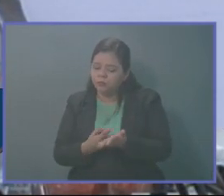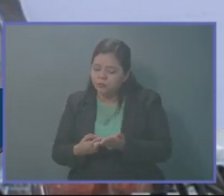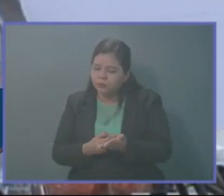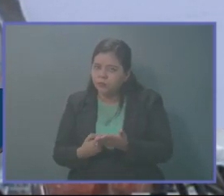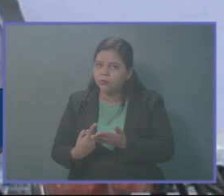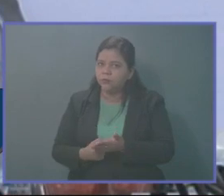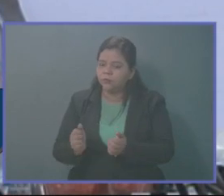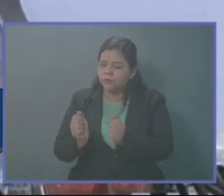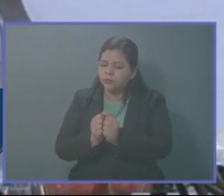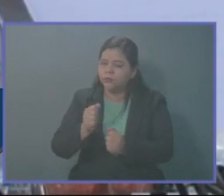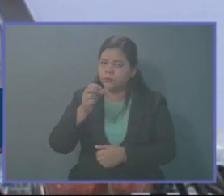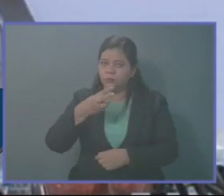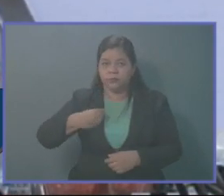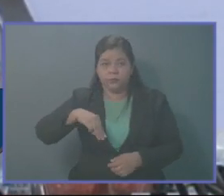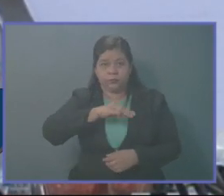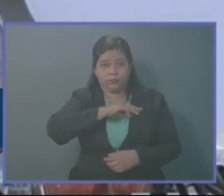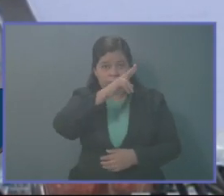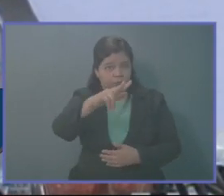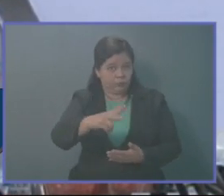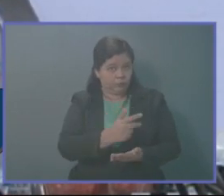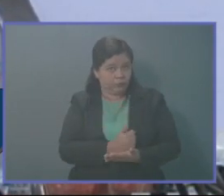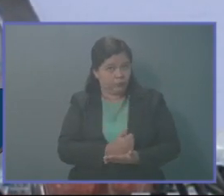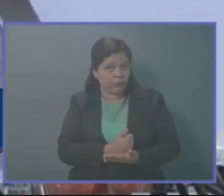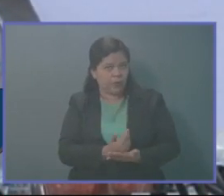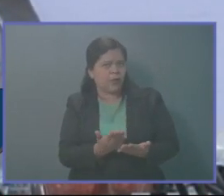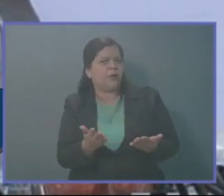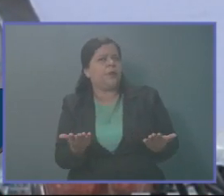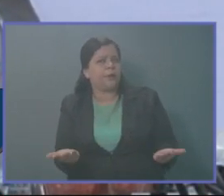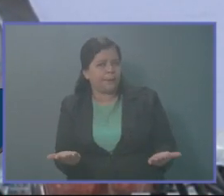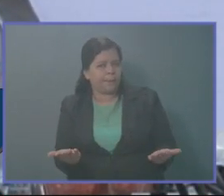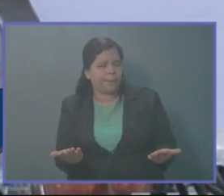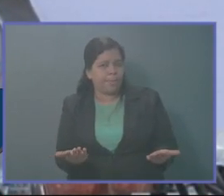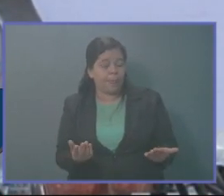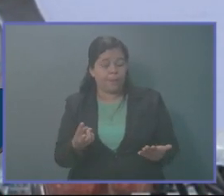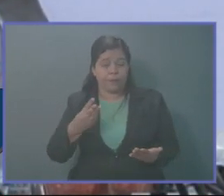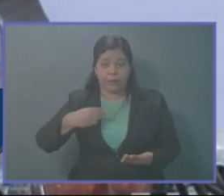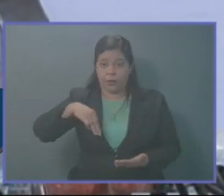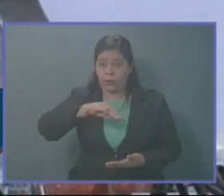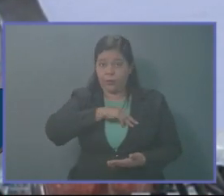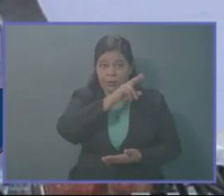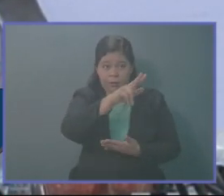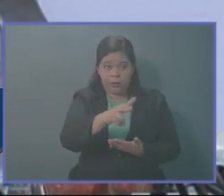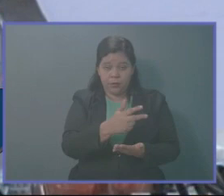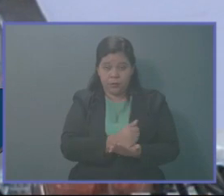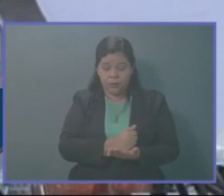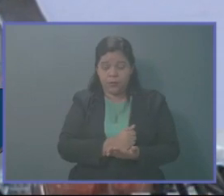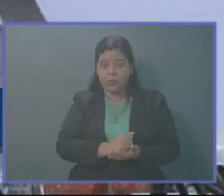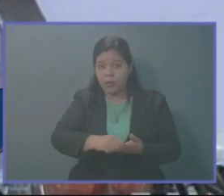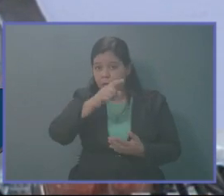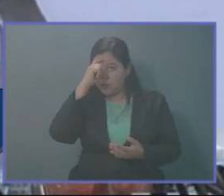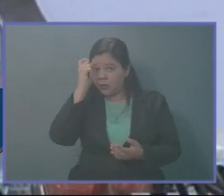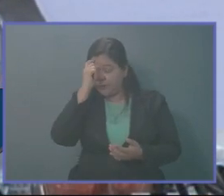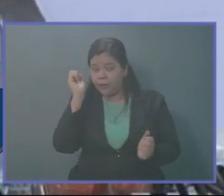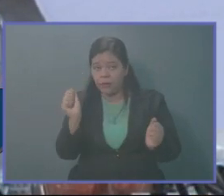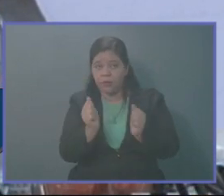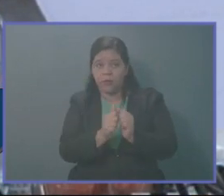de Hacienda. ¿Por qué razón? Porque ellos han hecho un trabajo con las